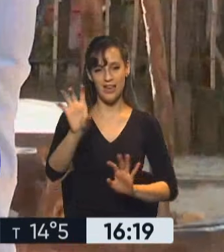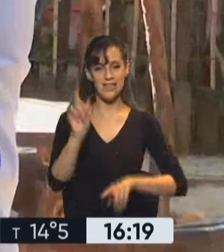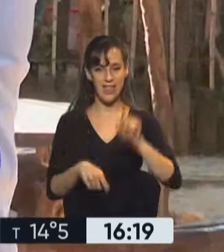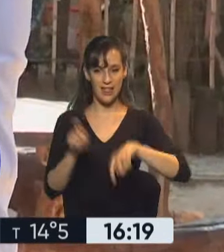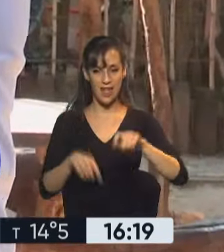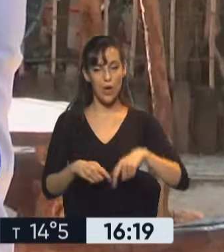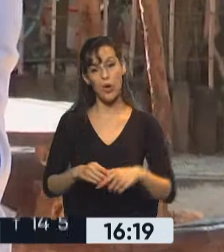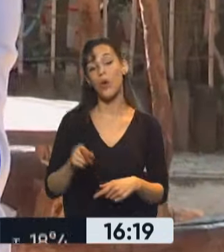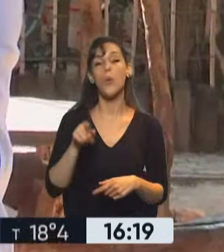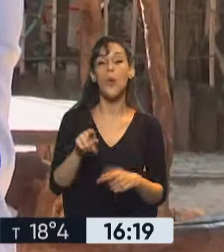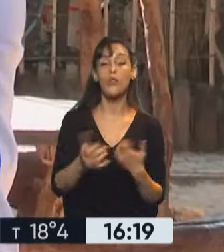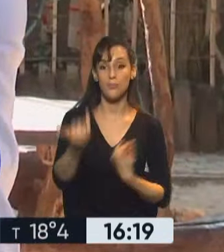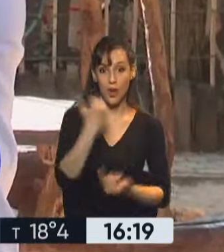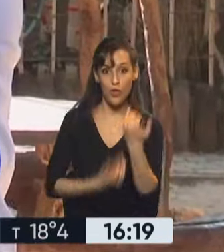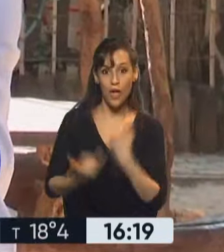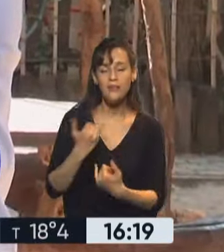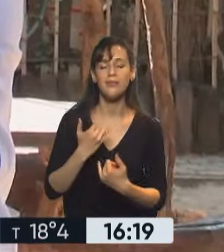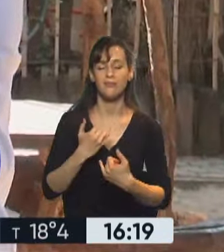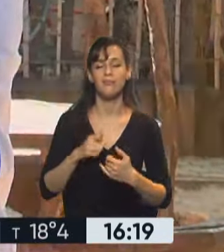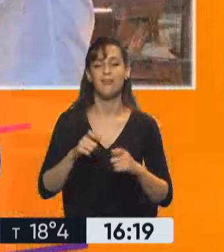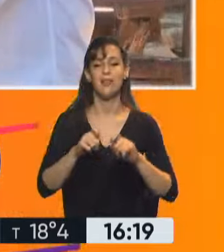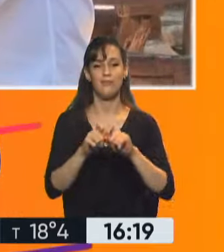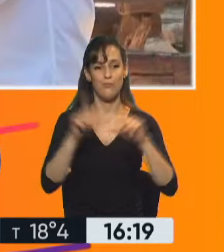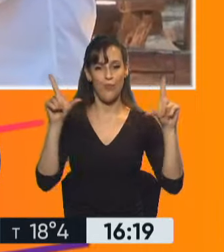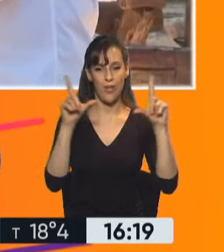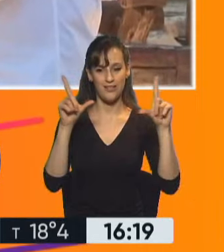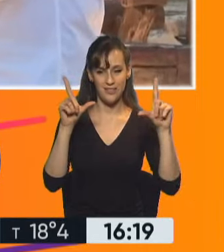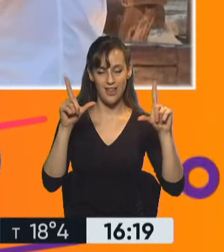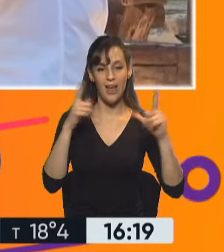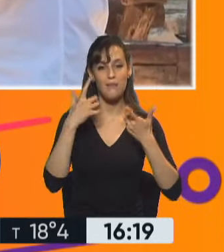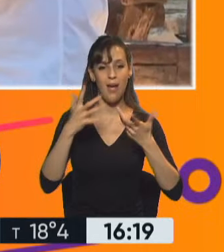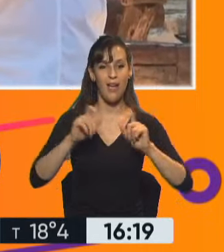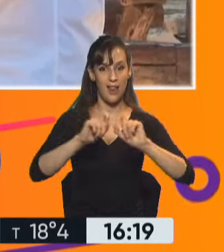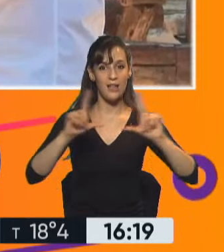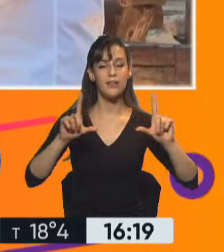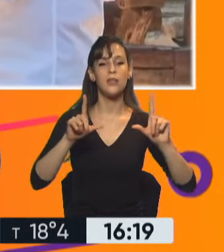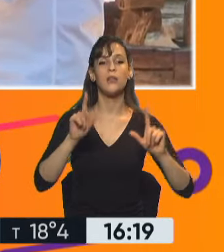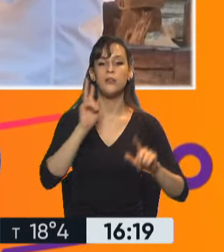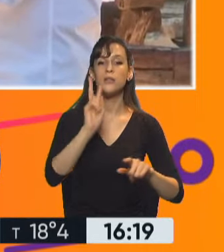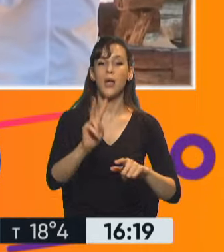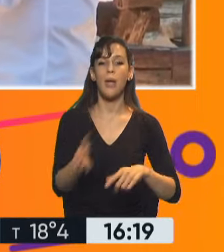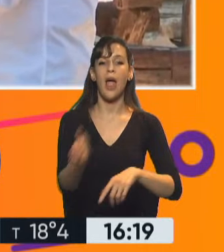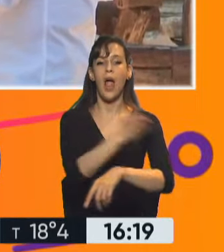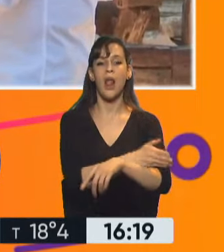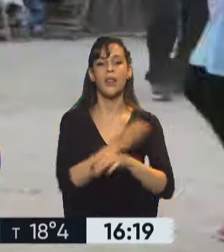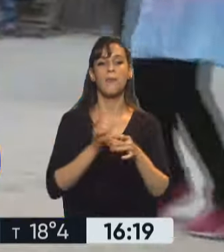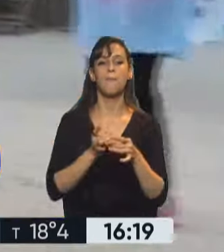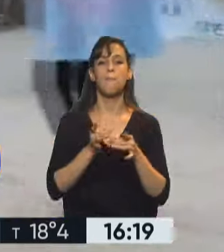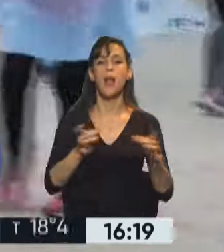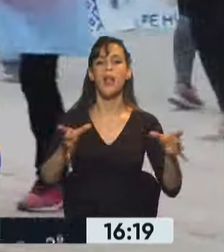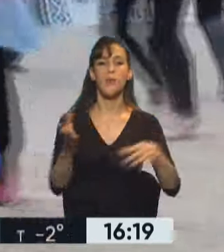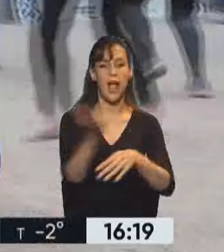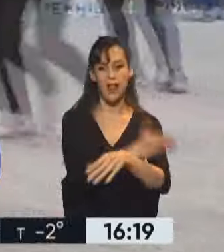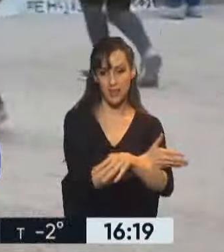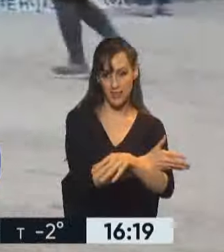esto, nosotros estamos compartiendo en pantalla las imágenes, y se ve el patio justamente antes de la pandemia, ¿no? Cuando podía estar lleno de